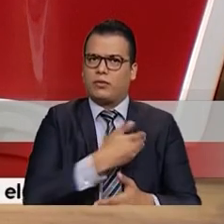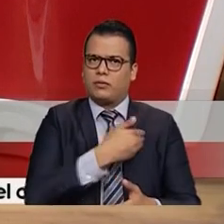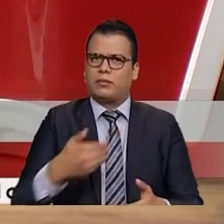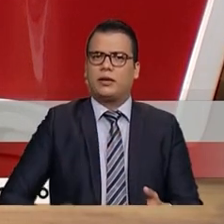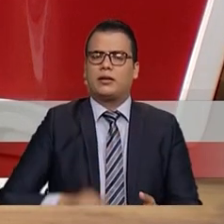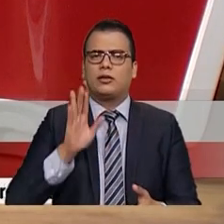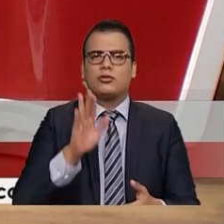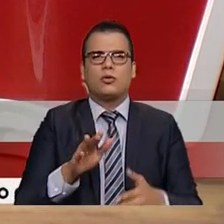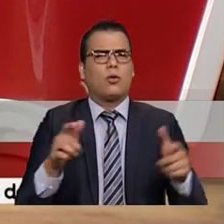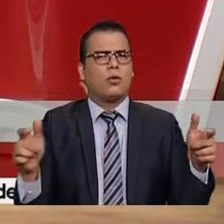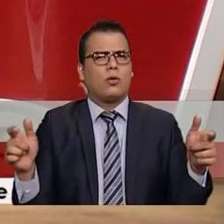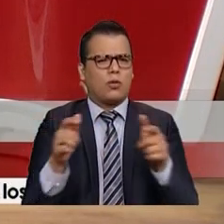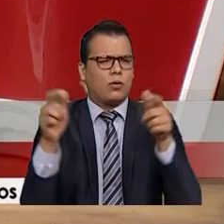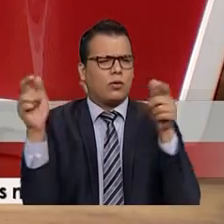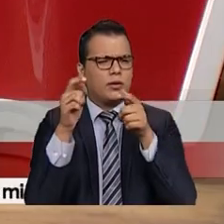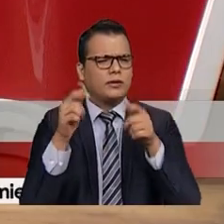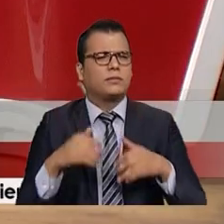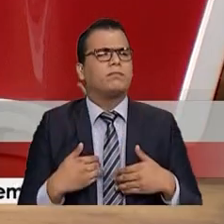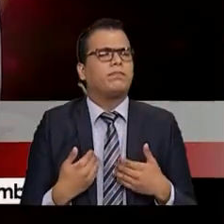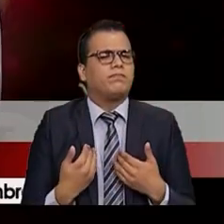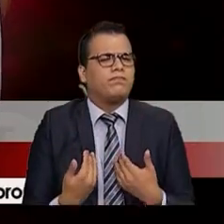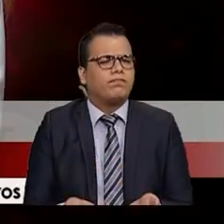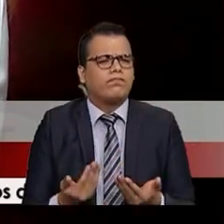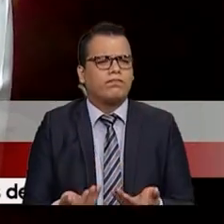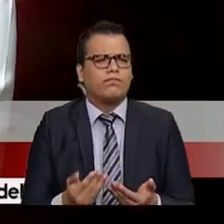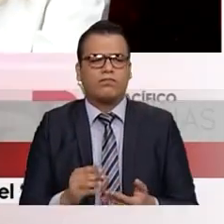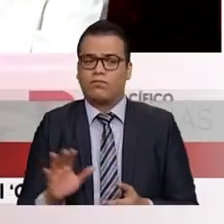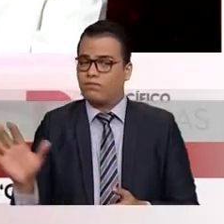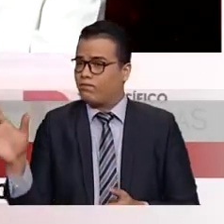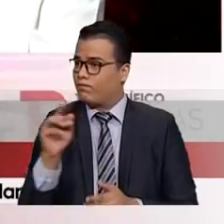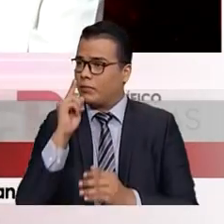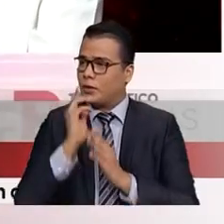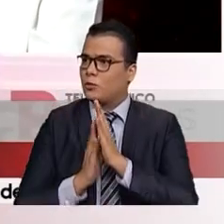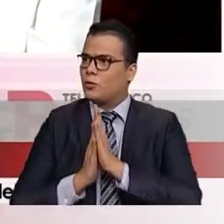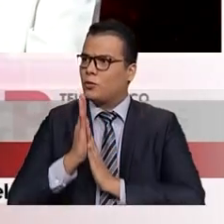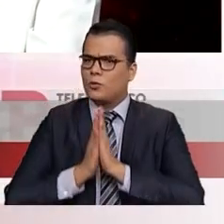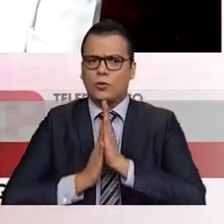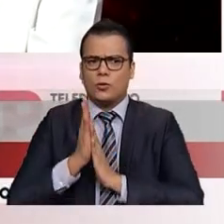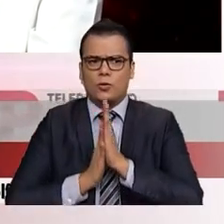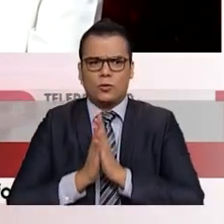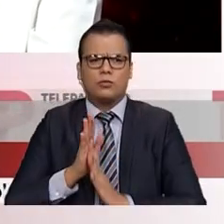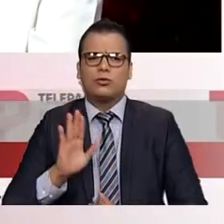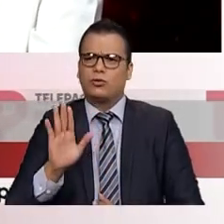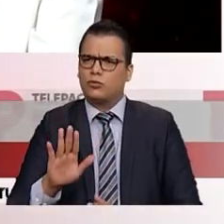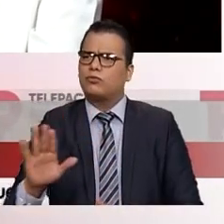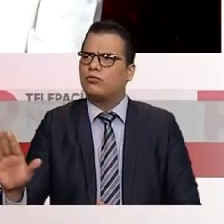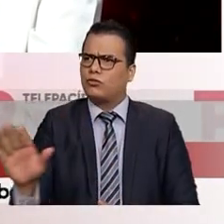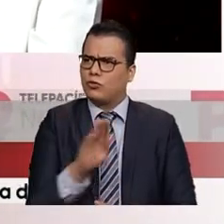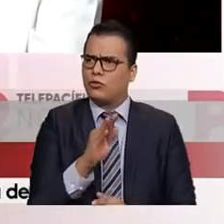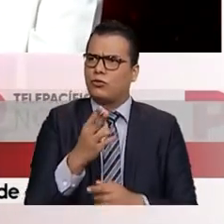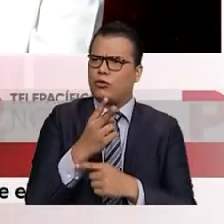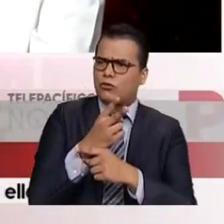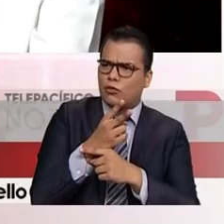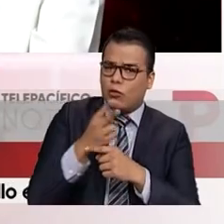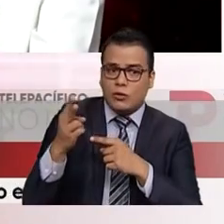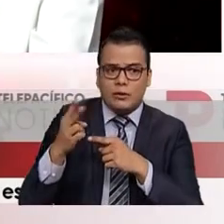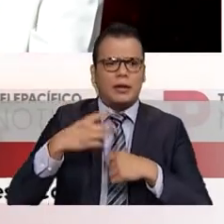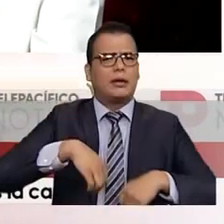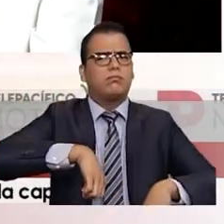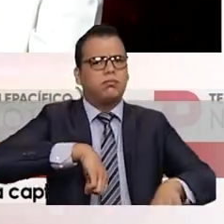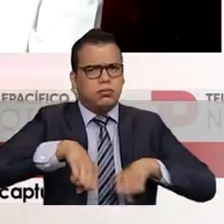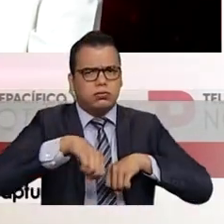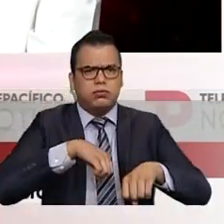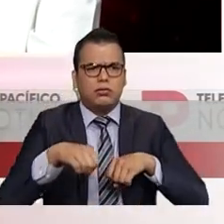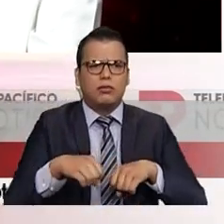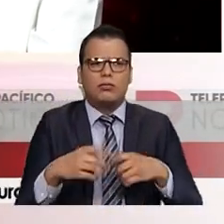dentro del congreso bueno hay una expectativa importante hemos estado en dos semanas muy dinámicas